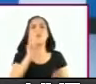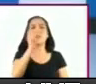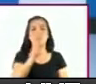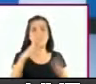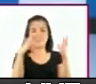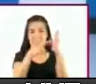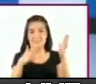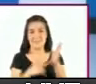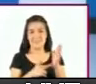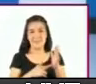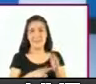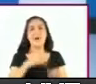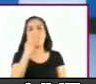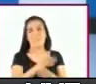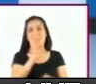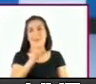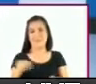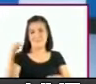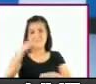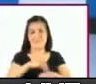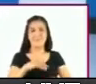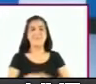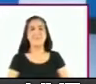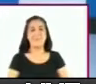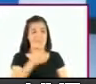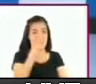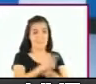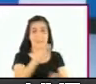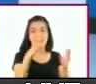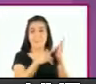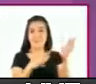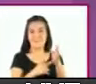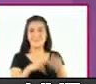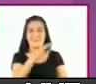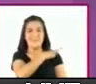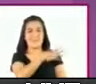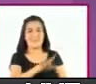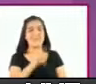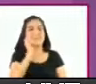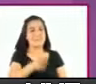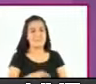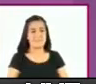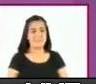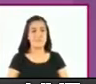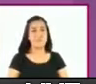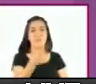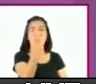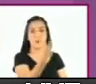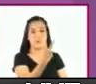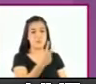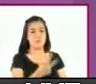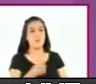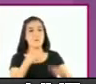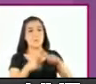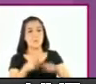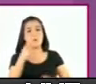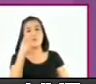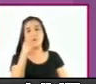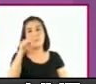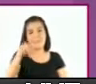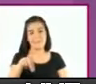las reglas que hemos establecido. La primera regla general, que es 2 por